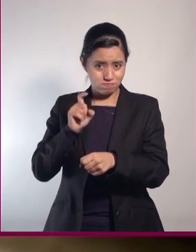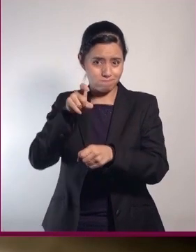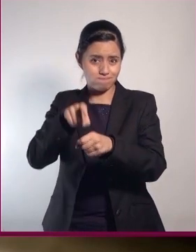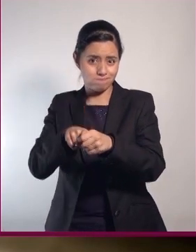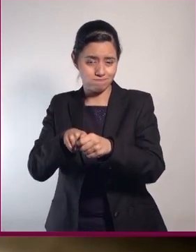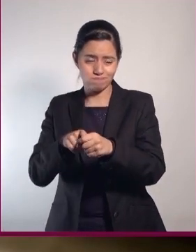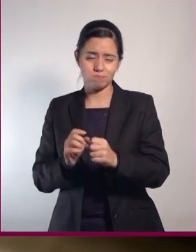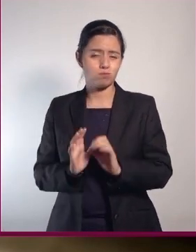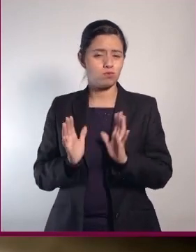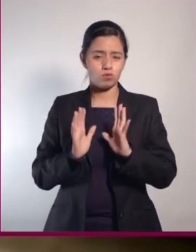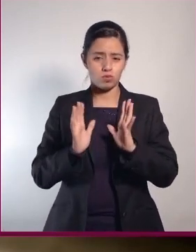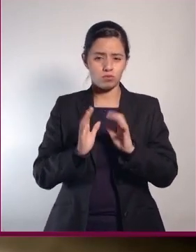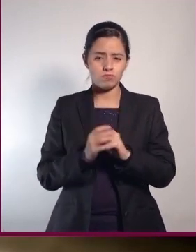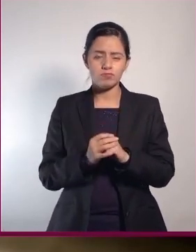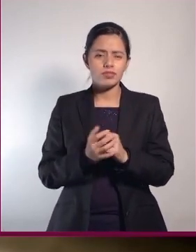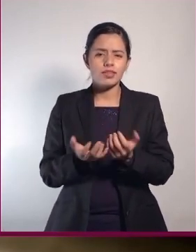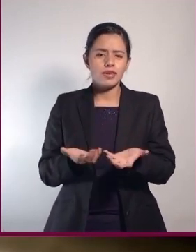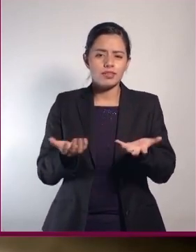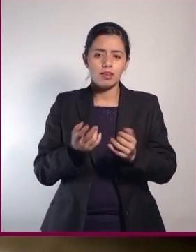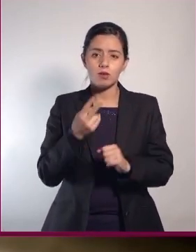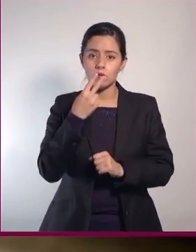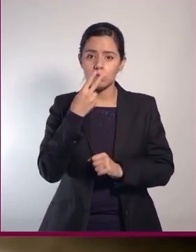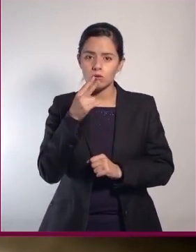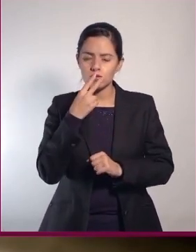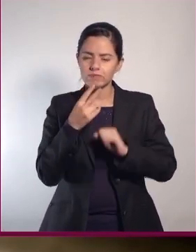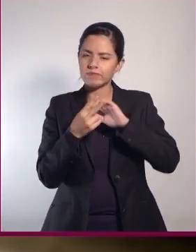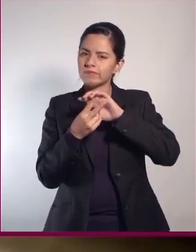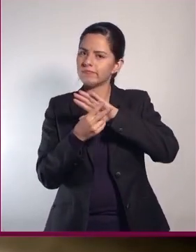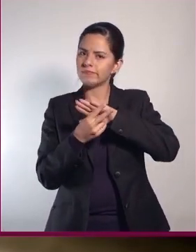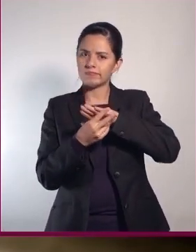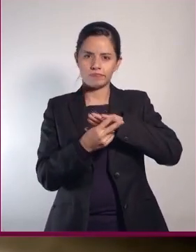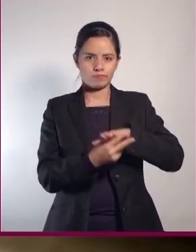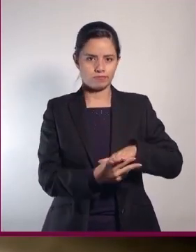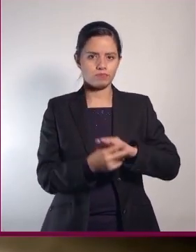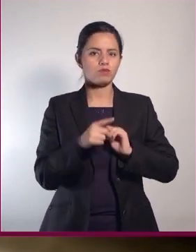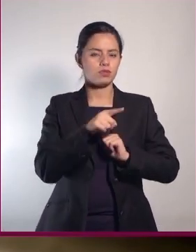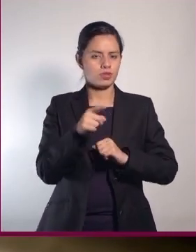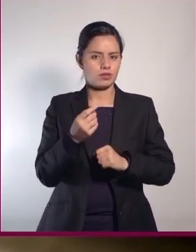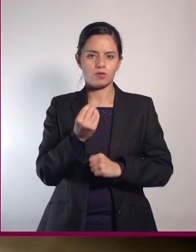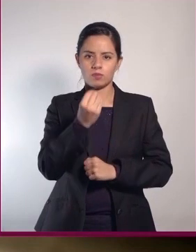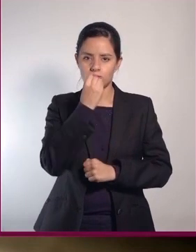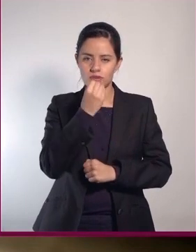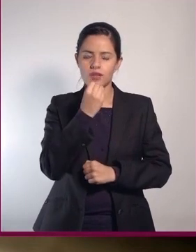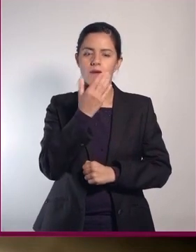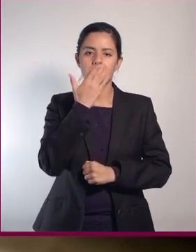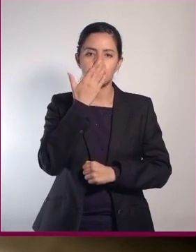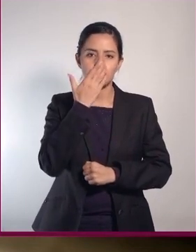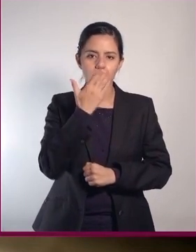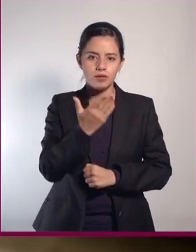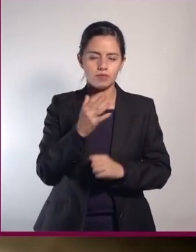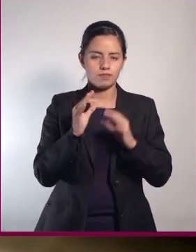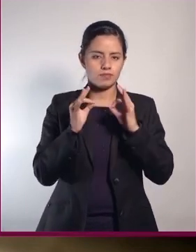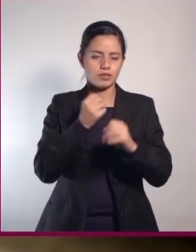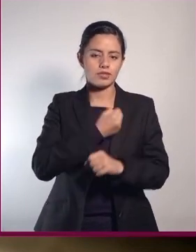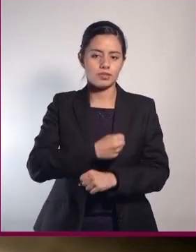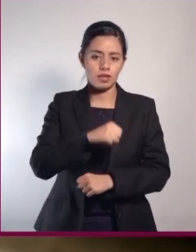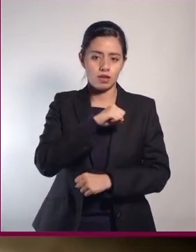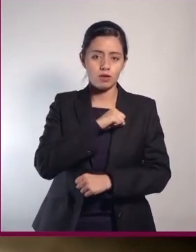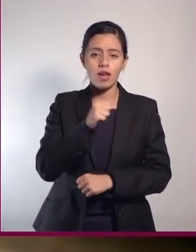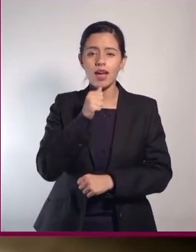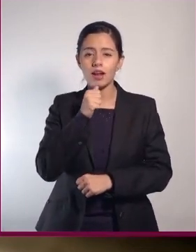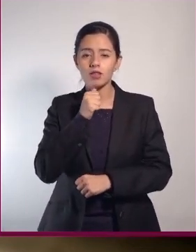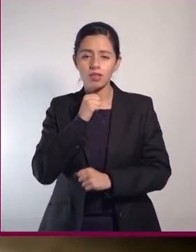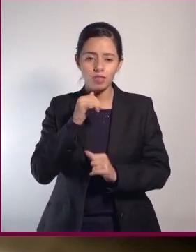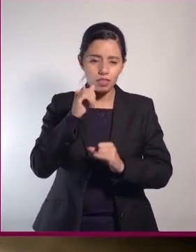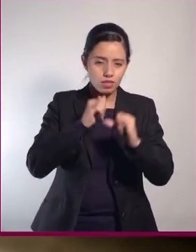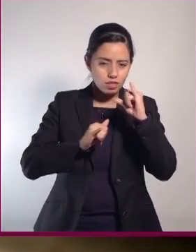2040. Digamos no al tabaco, llevemos una dieta saludable, evitemos el uso nocivo del alcohol y tengamos